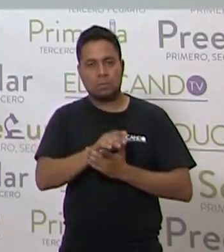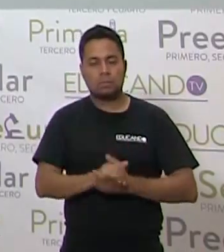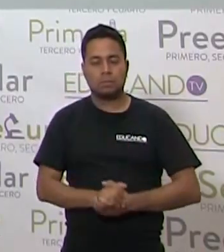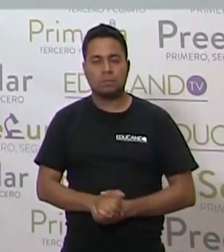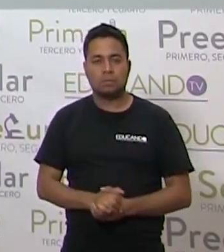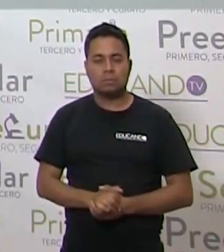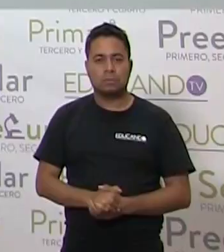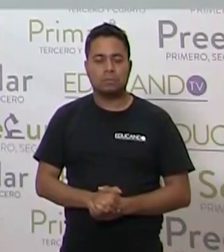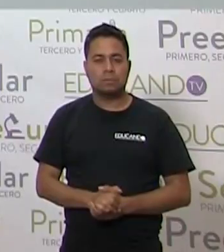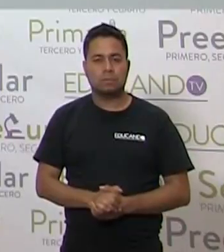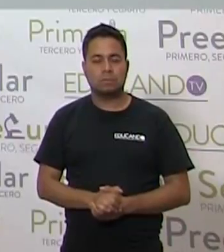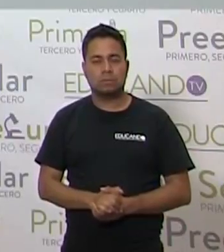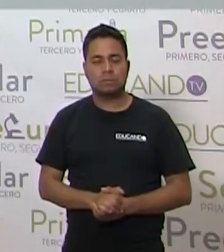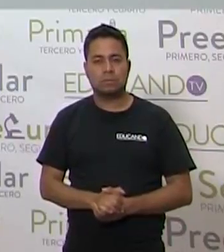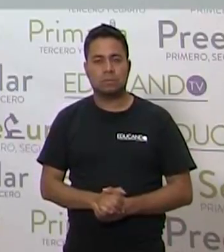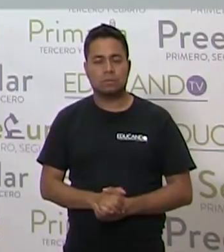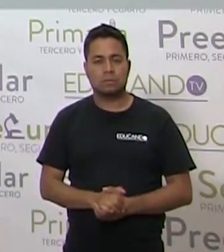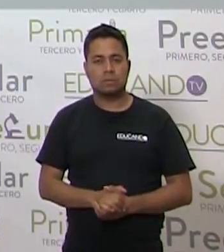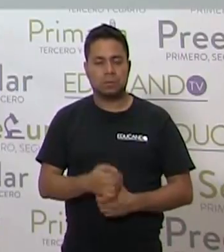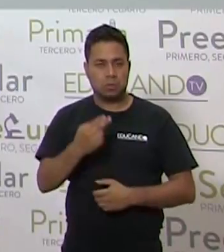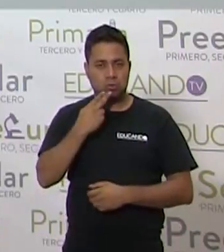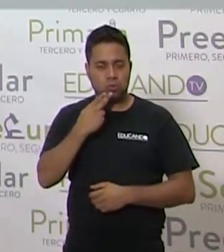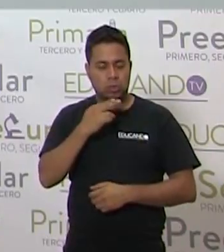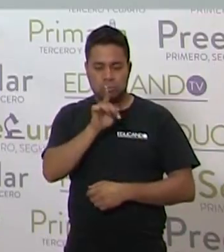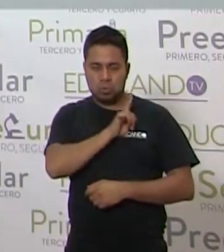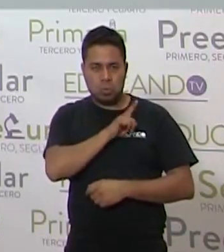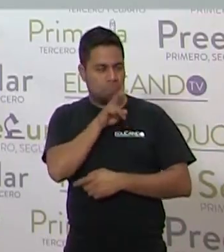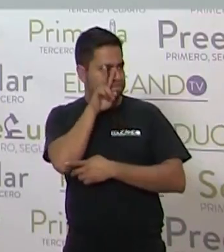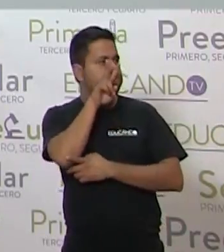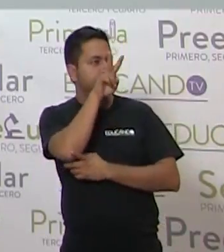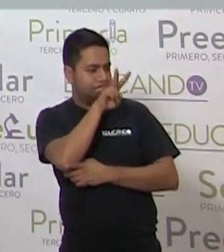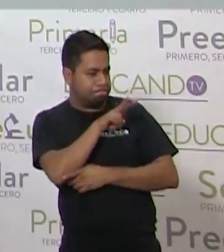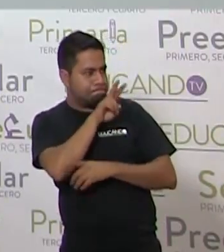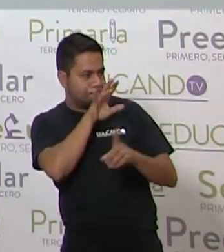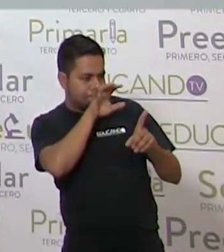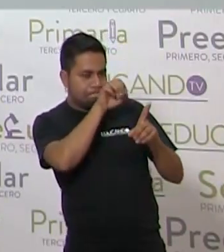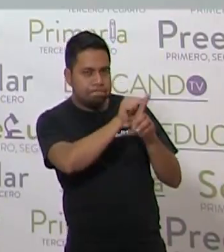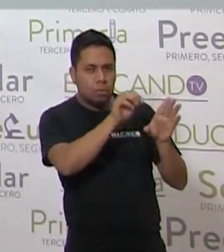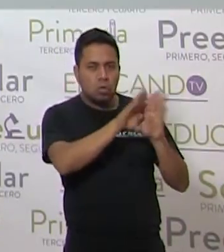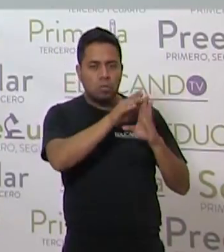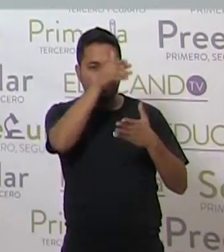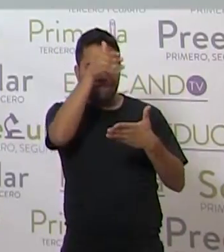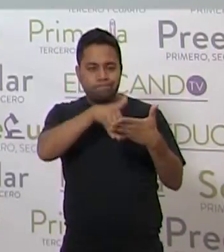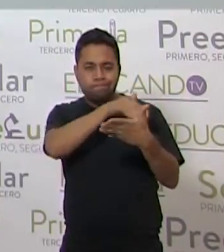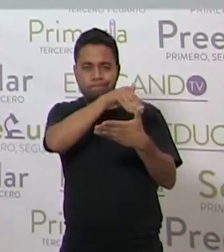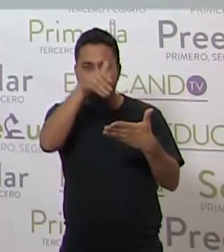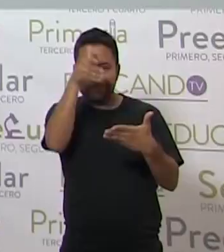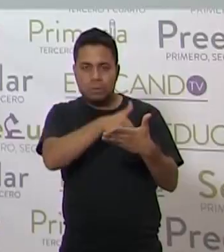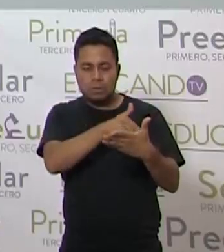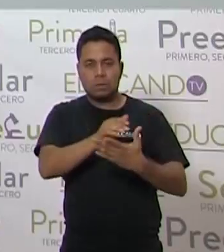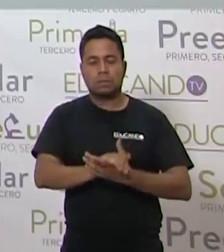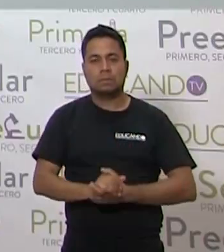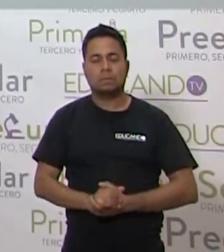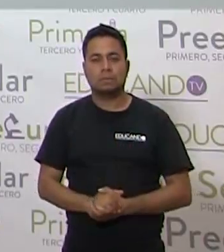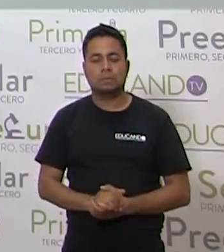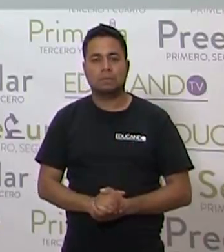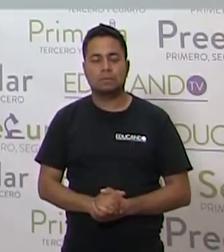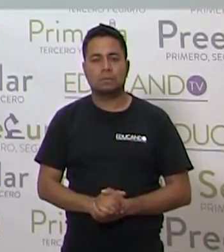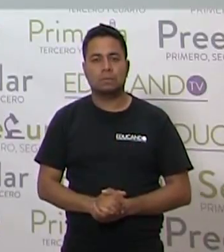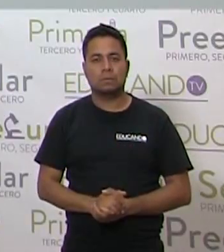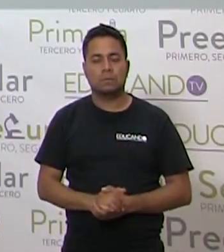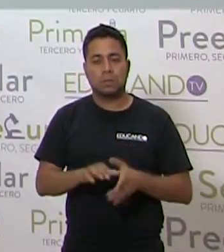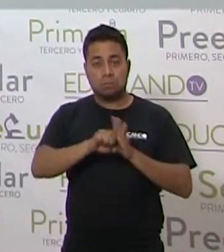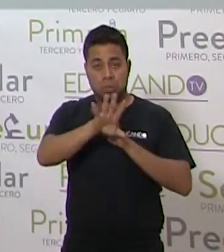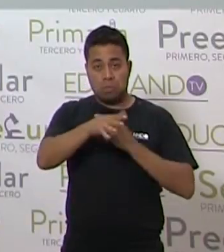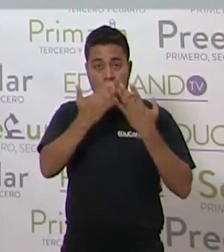mango utilizando la técnica de observación y ver en Cómo está dividido este entero si no estuviera